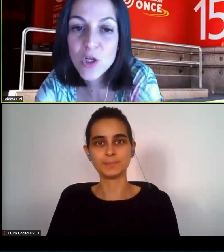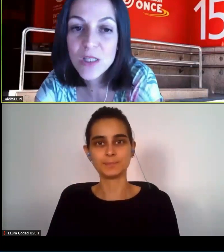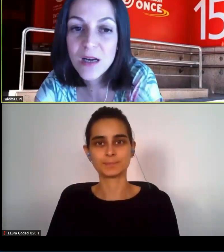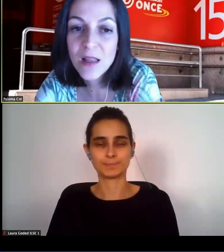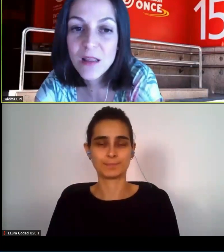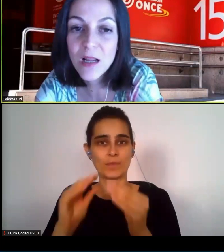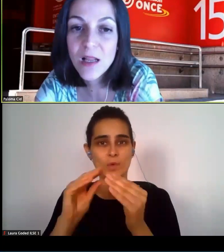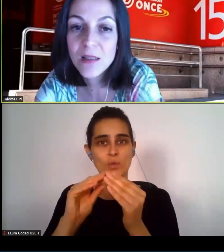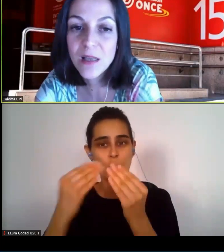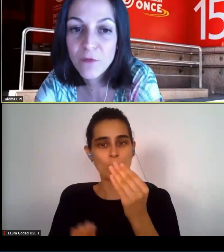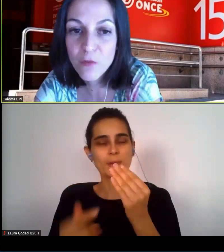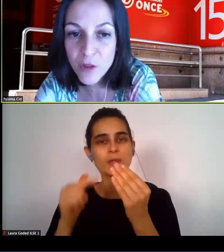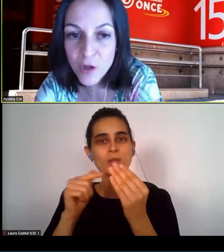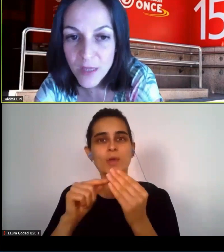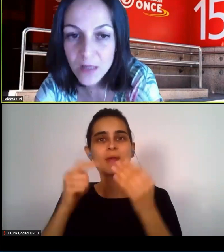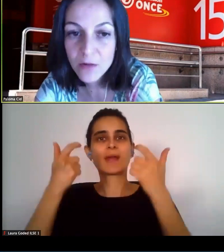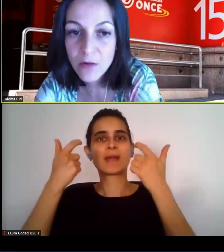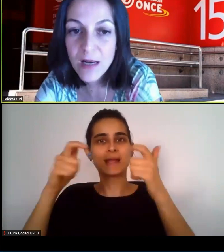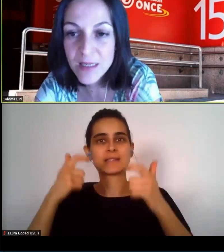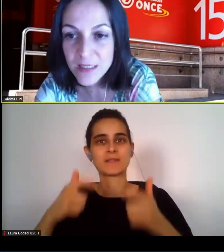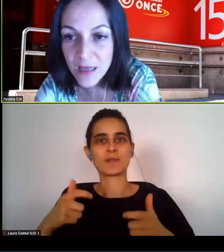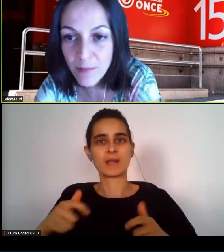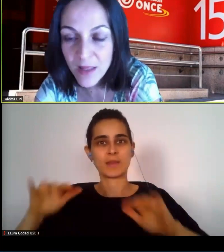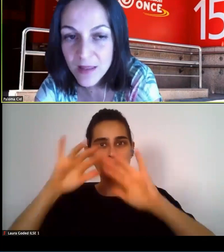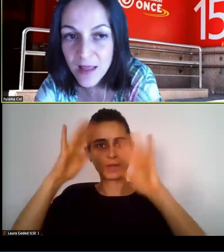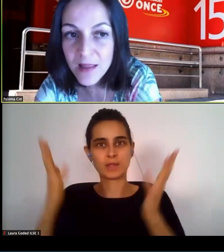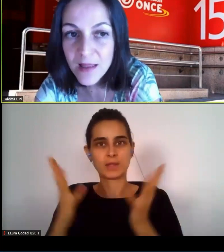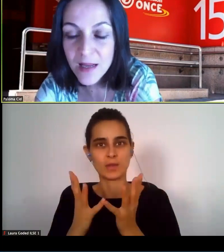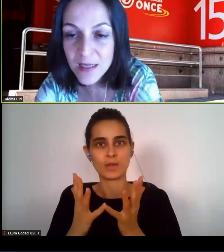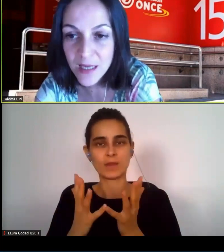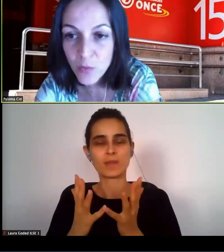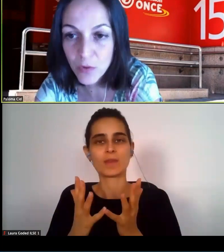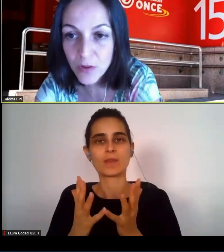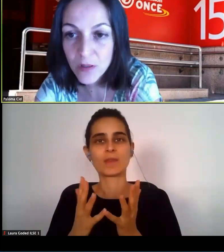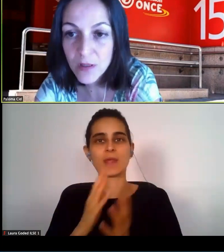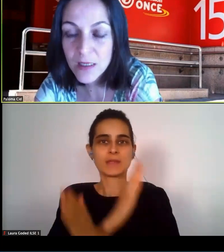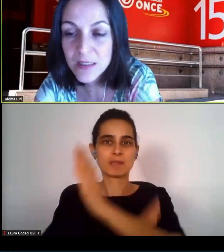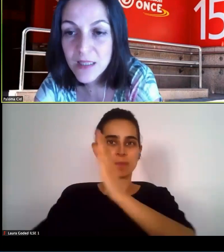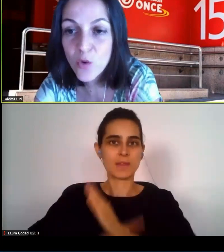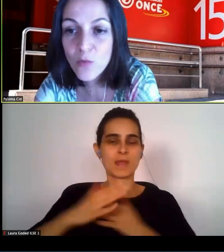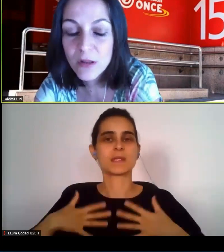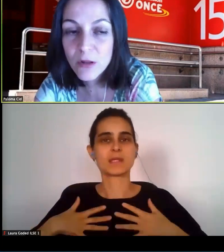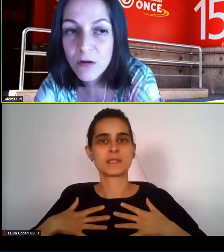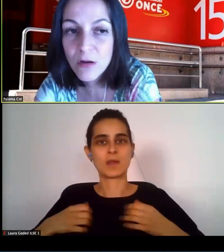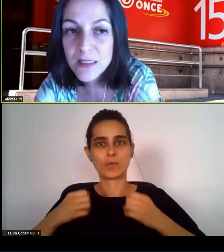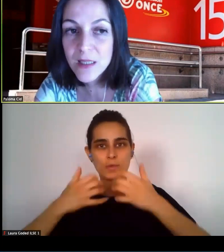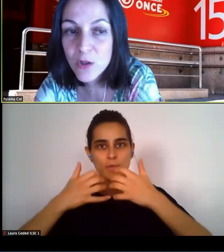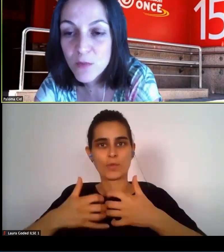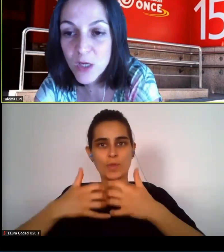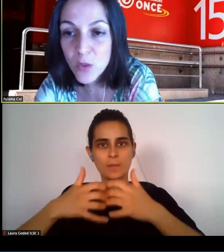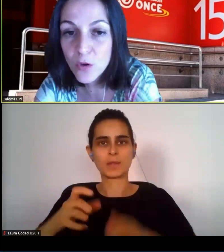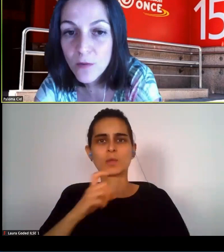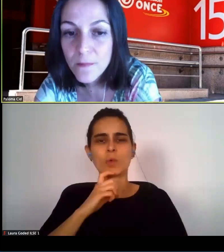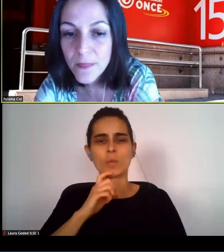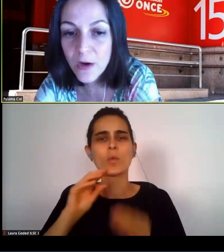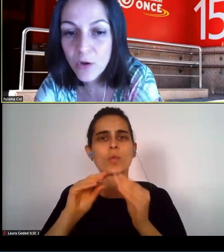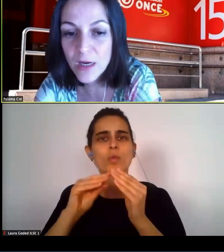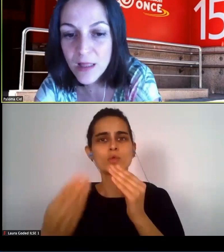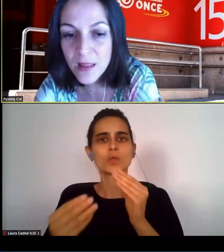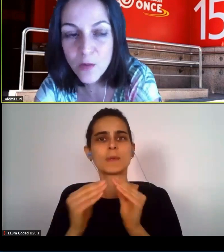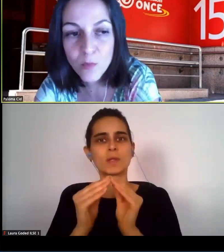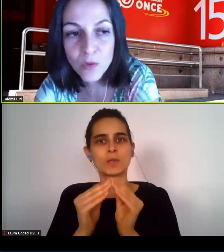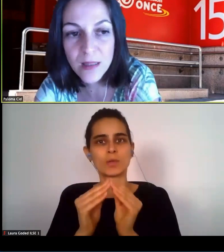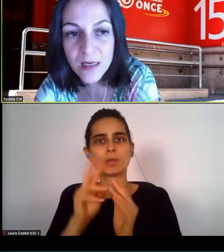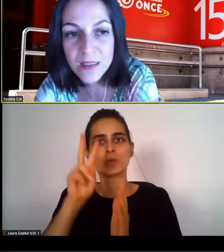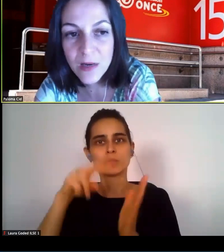clasificación internacional del funcionamiento de la discapacidad y de la salud. Este documento es de 2001, de la